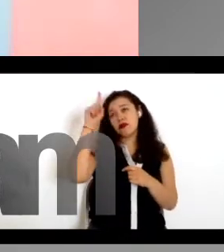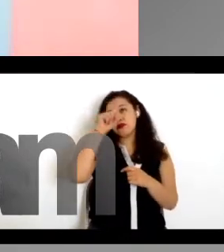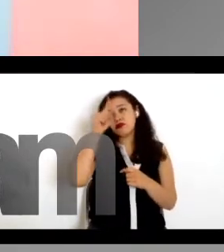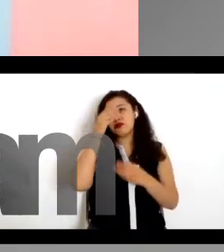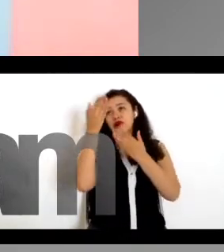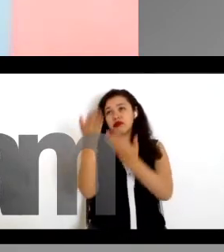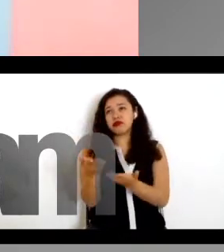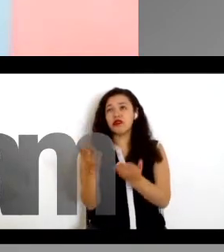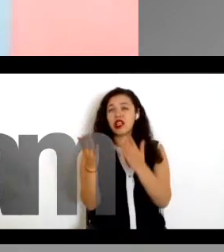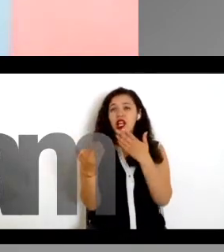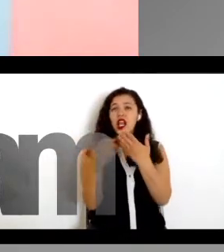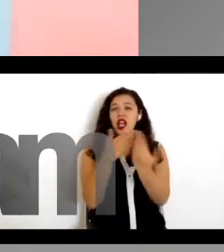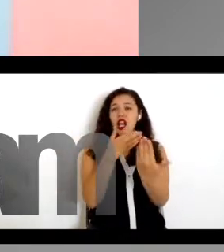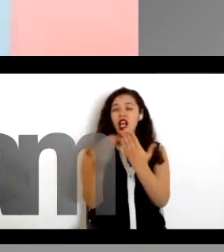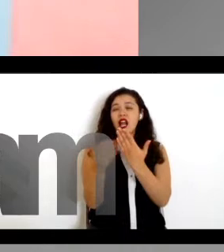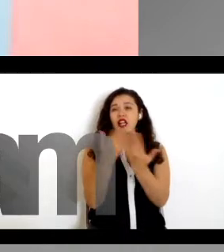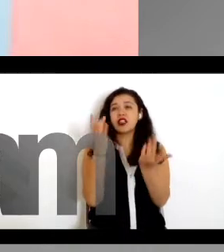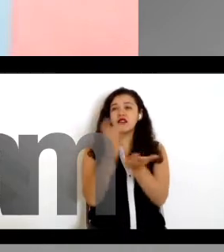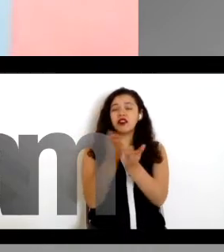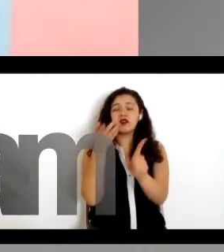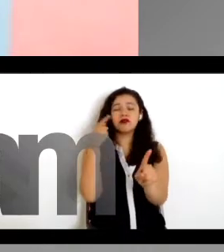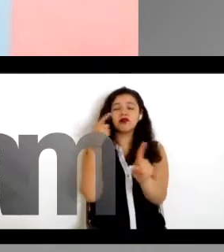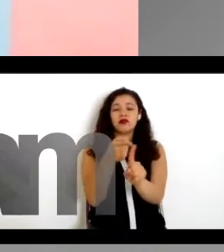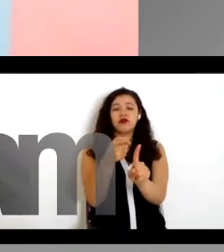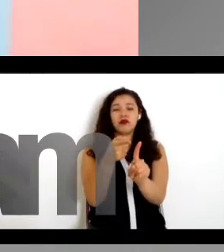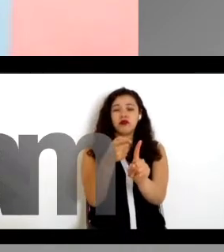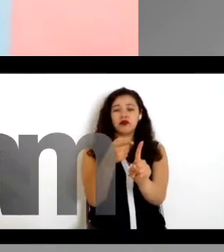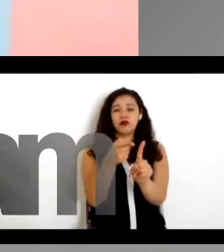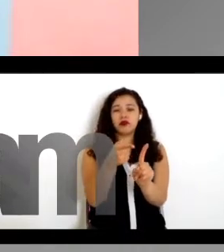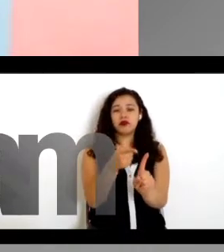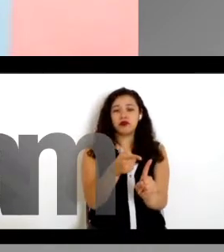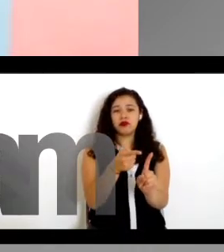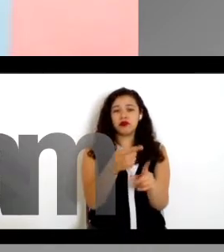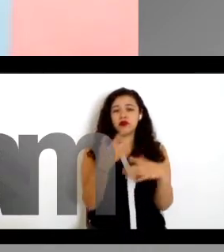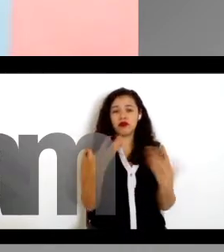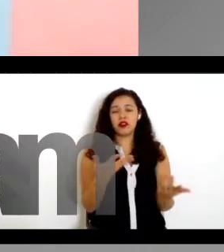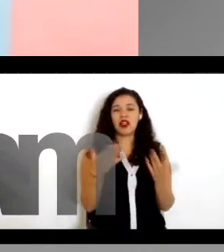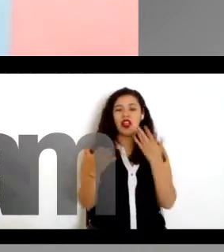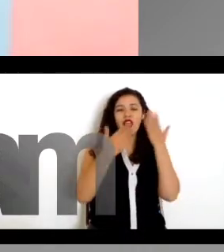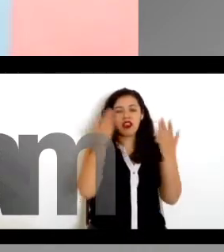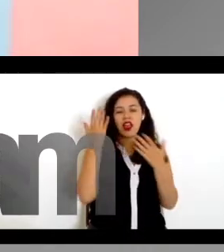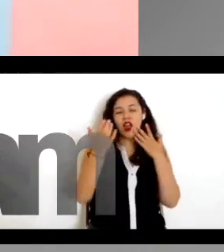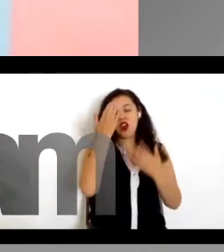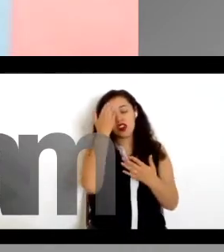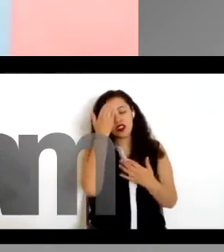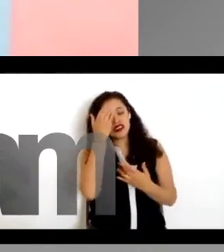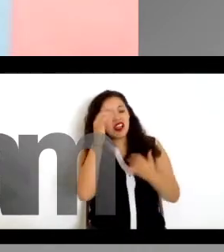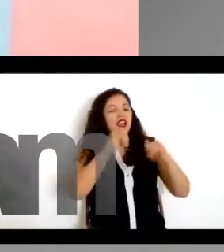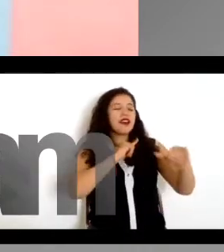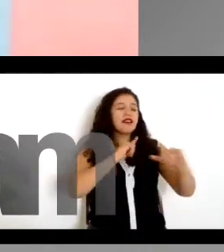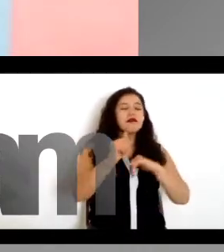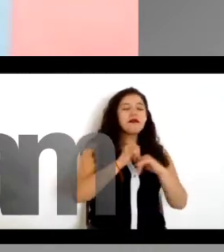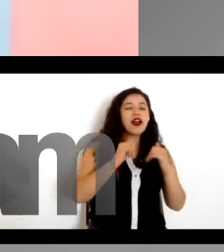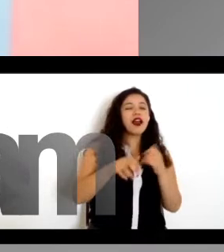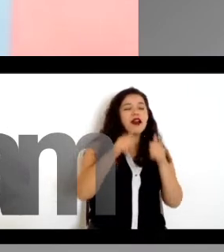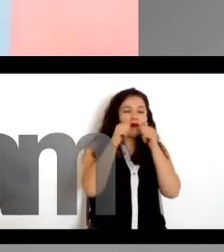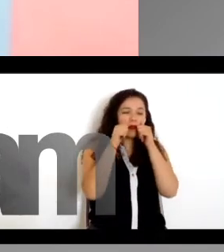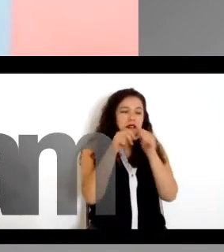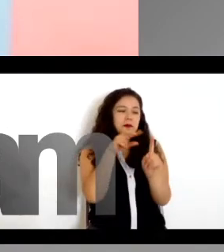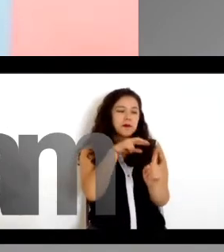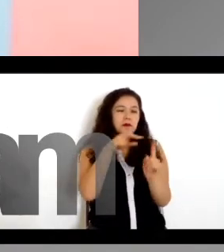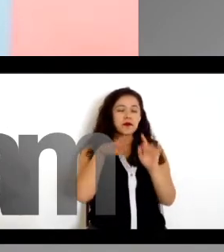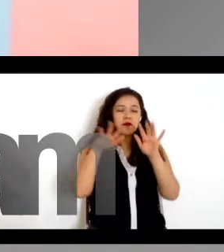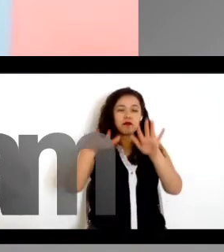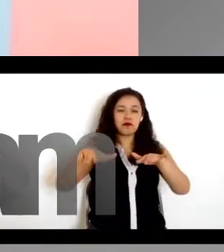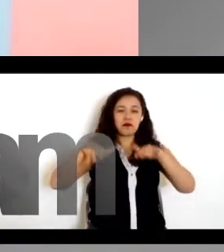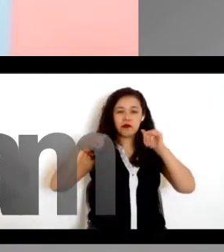acción se ha quedado centralizada solamente el conocer, el estudiar, el mapear, el tener observatorios en foros, pero nos